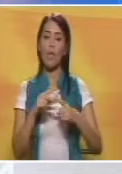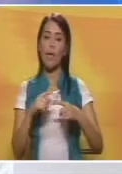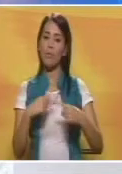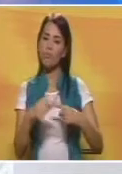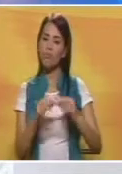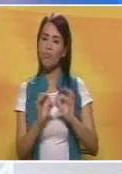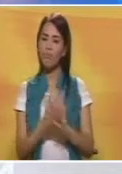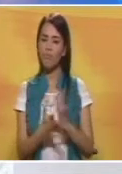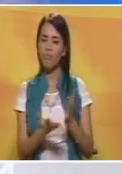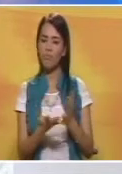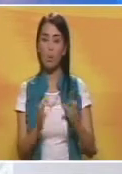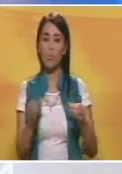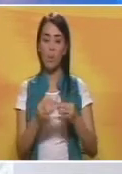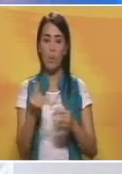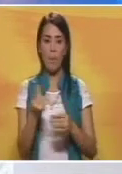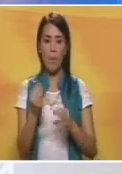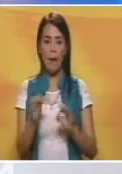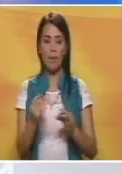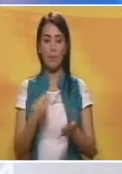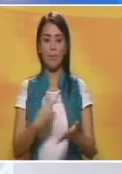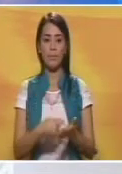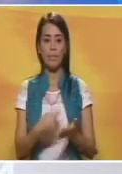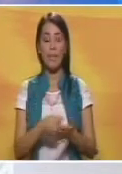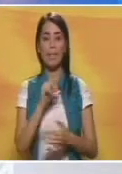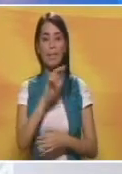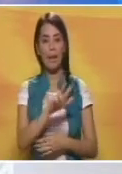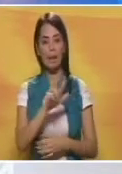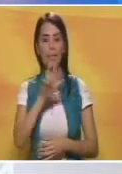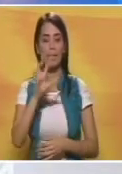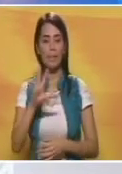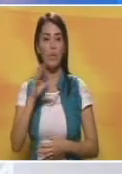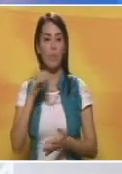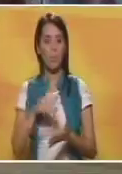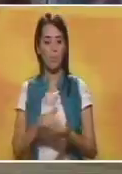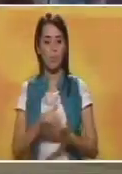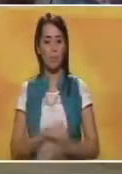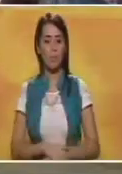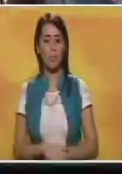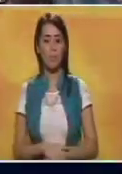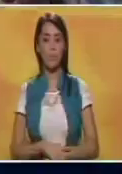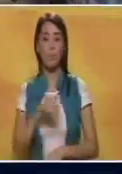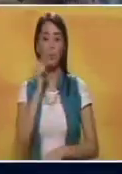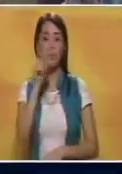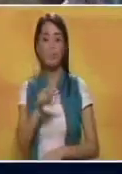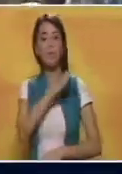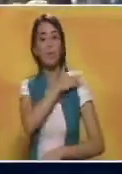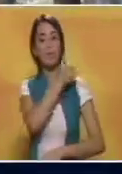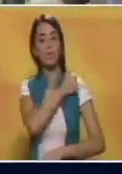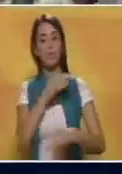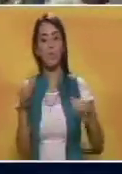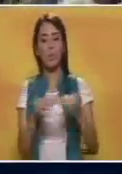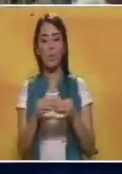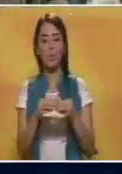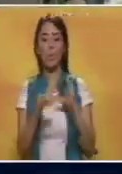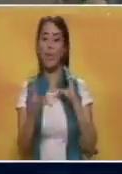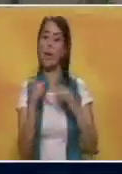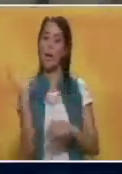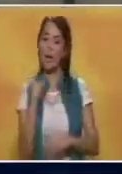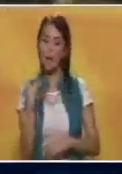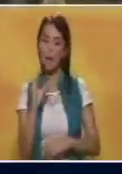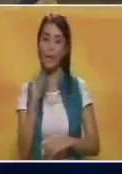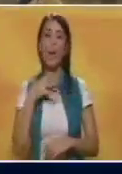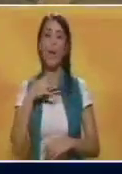realizaron un ajuste en el precio del pasaje a 35 mil bolívares a ciclos moore a directivos de la cooperativa mixta caracas-guarenas-guatire